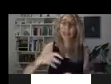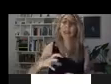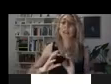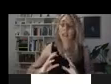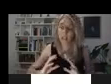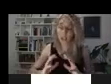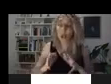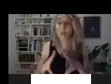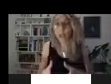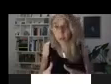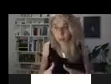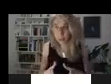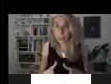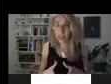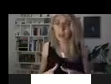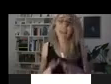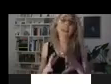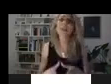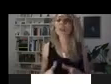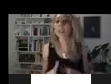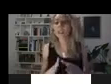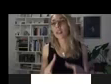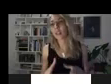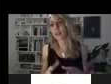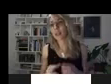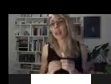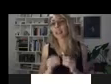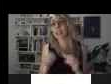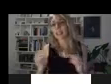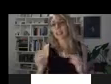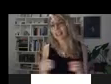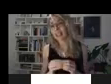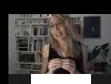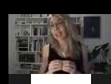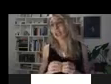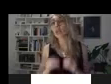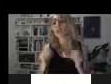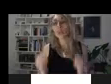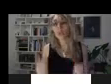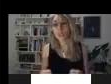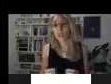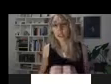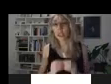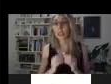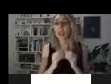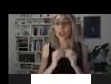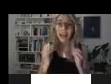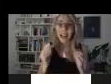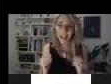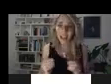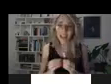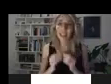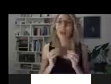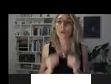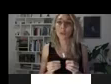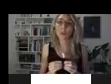es incorporarnos al sistema y dentro de ese sistema tratar de construir